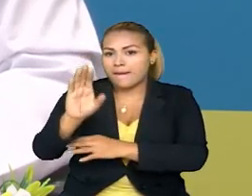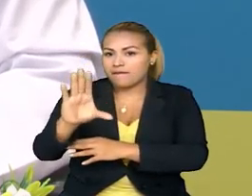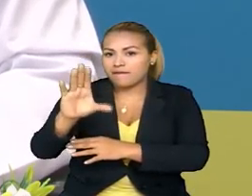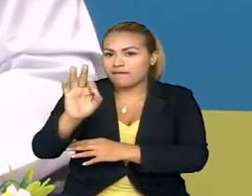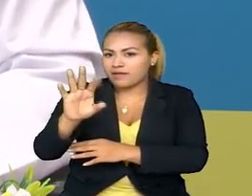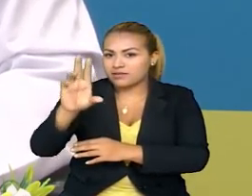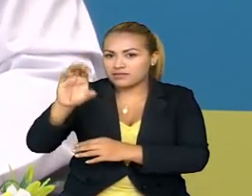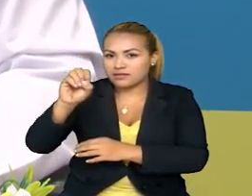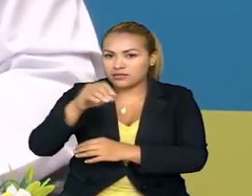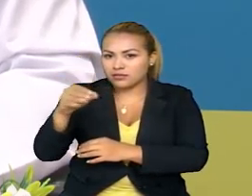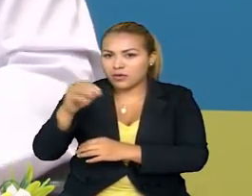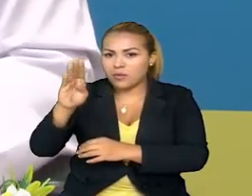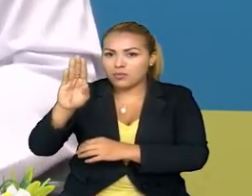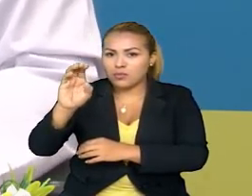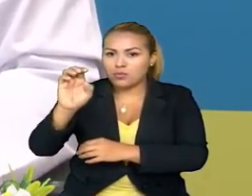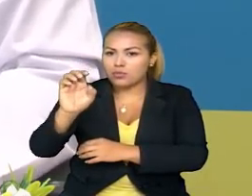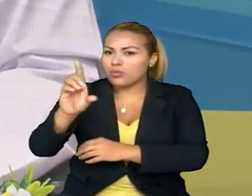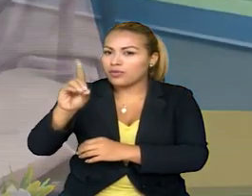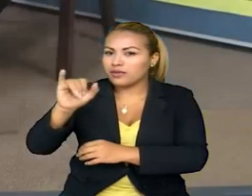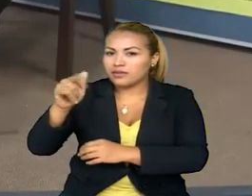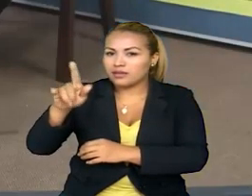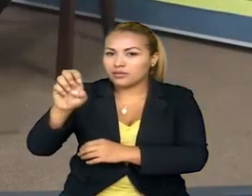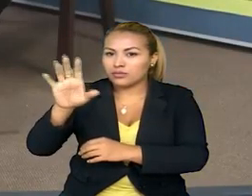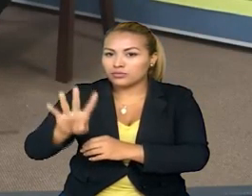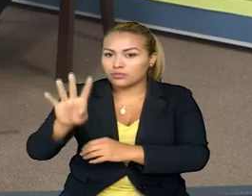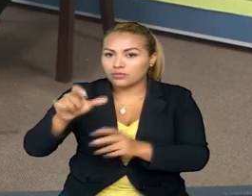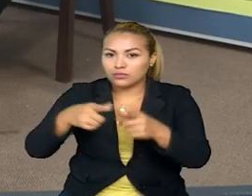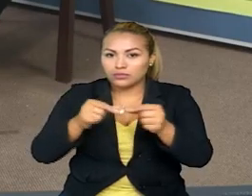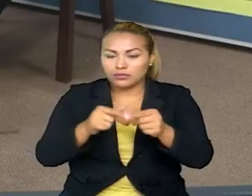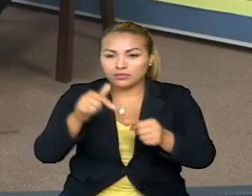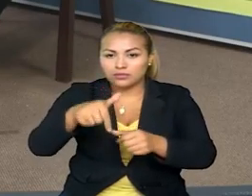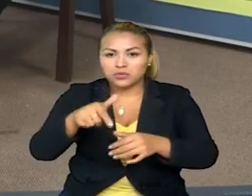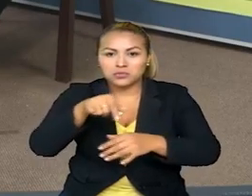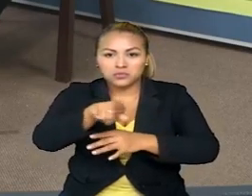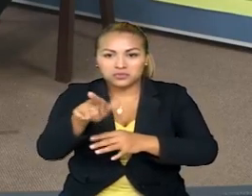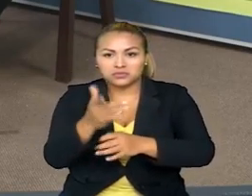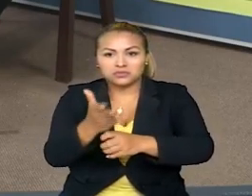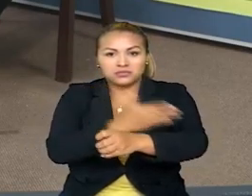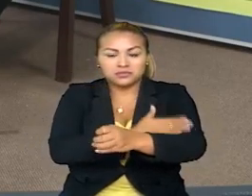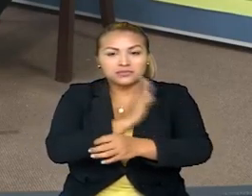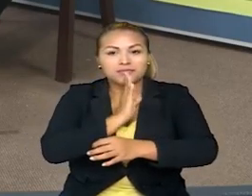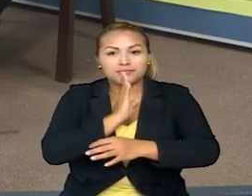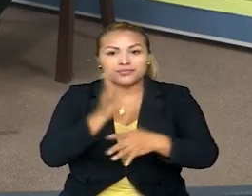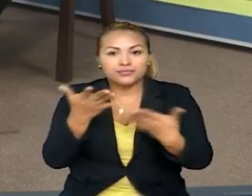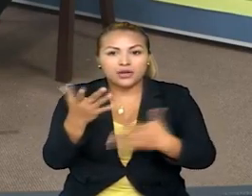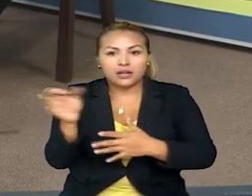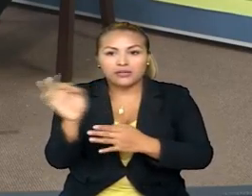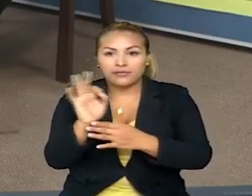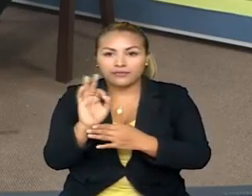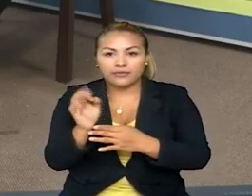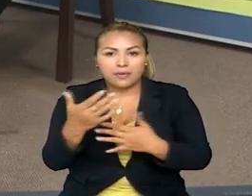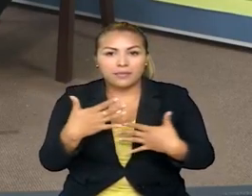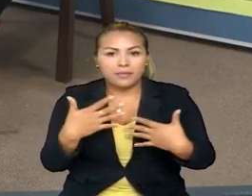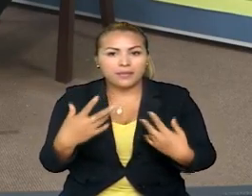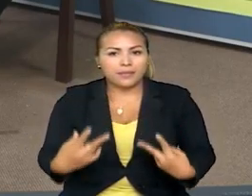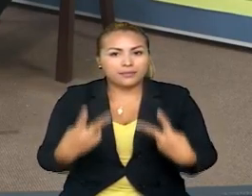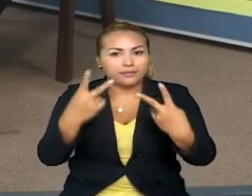distrito número 4 de managua nosotros que repasando nos hablaba de que el estilo de vida saludable tiene que ver con